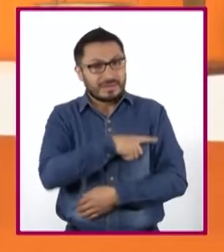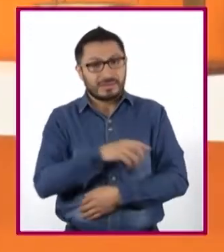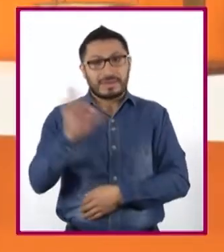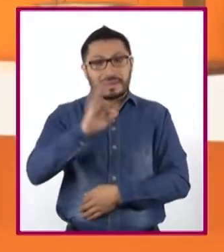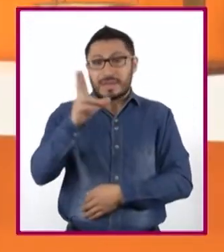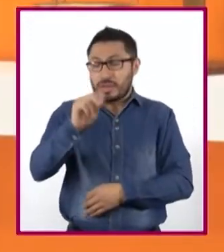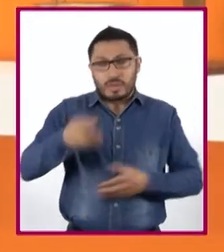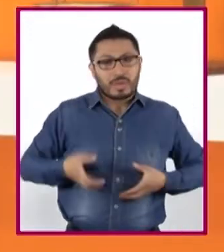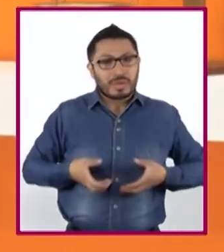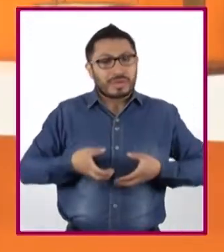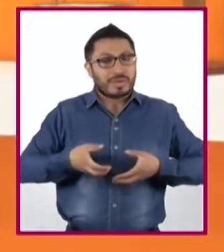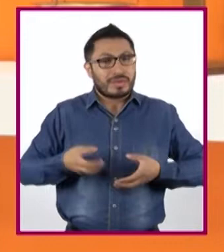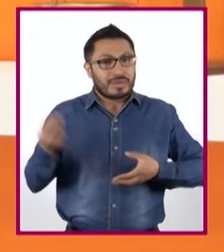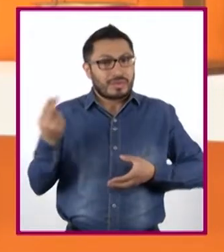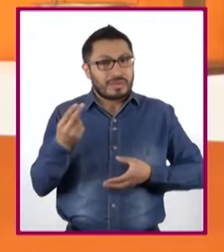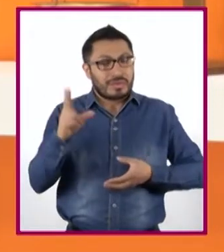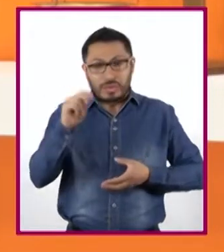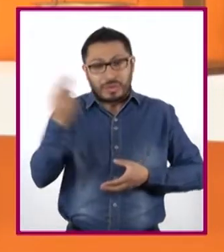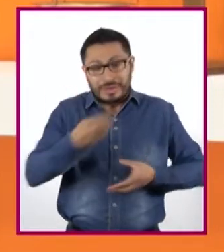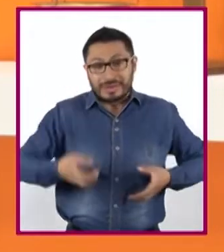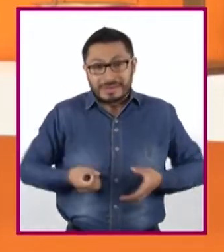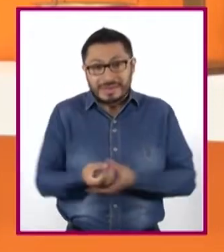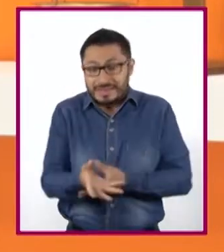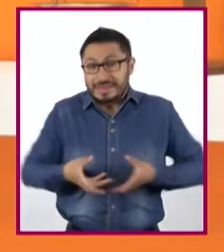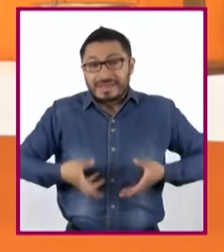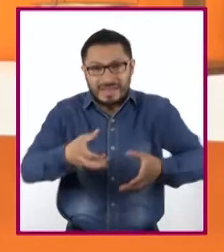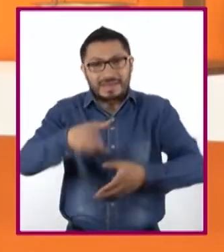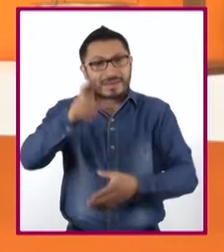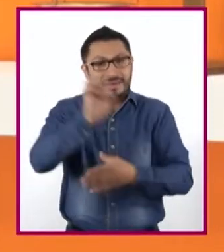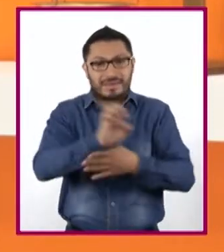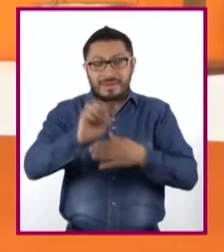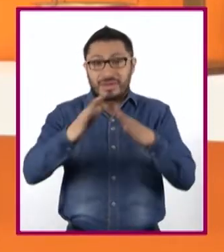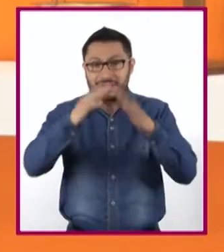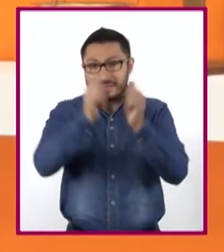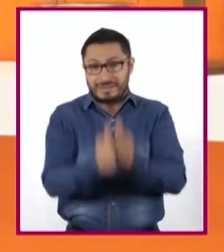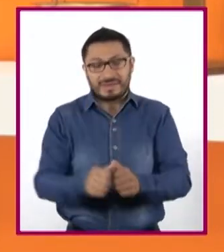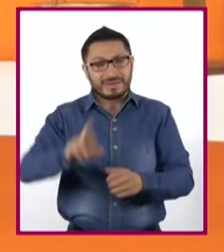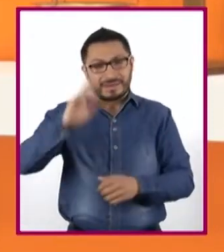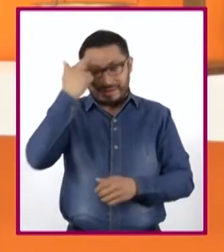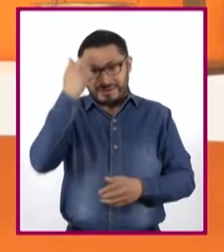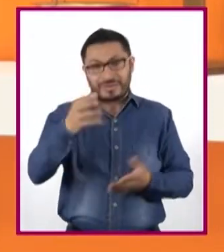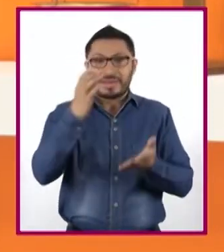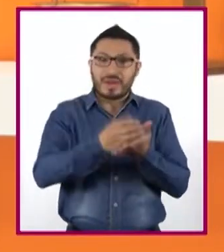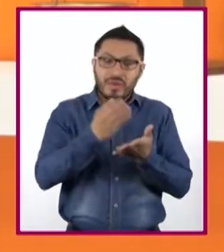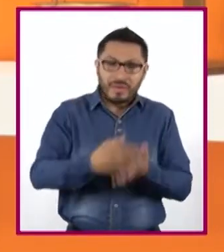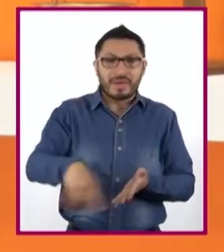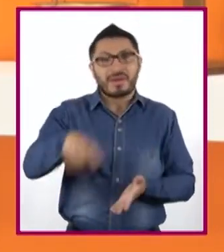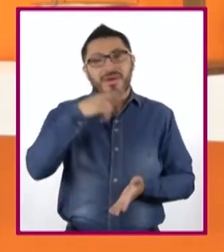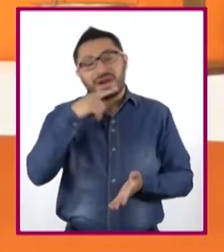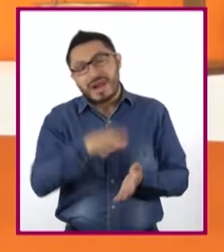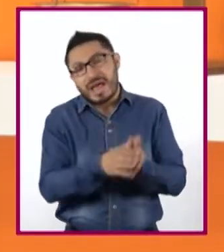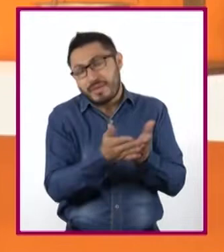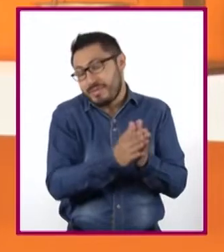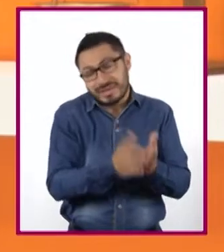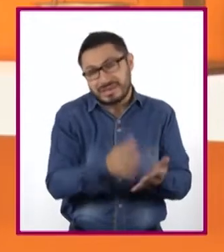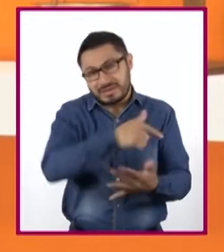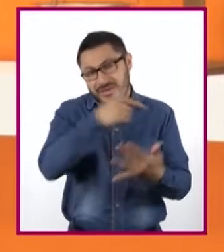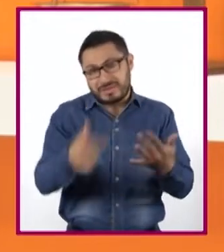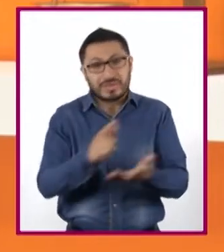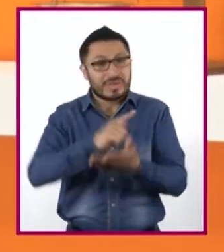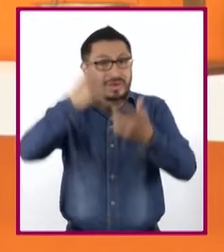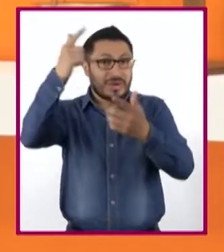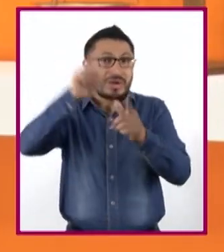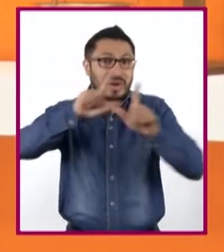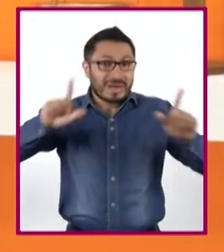blancas o su cuaderno, lápiz o bolígrafo, así como su libro de texto de formación cívica y ética. Si tienen discapacidad